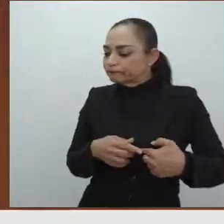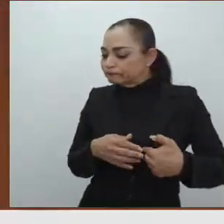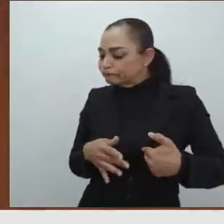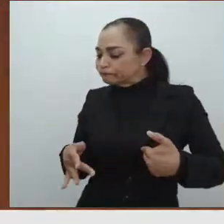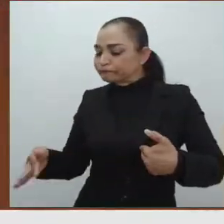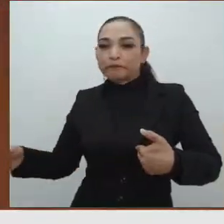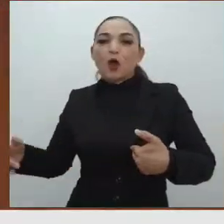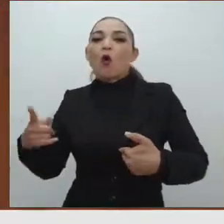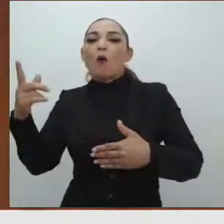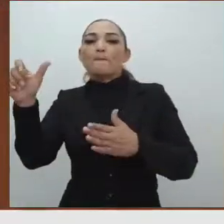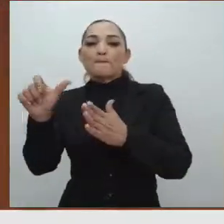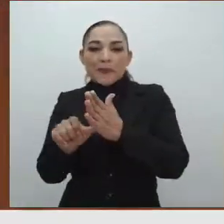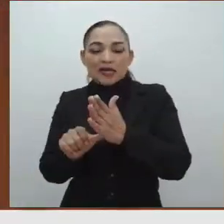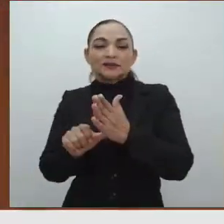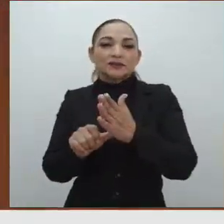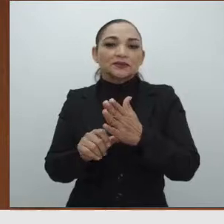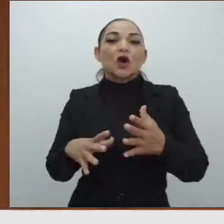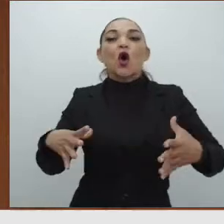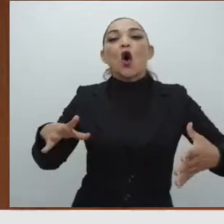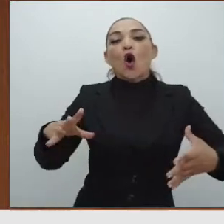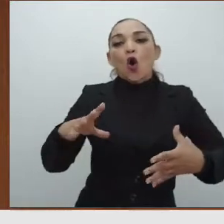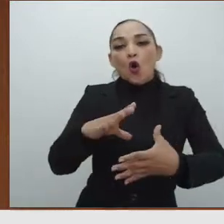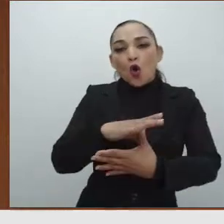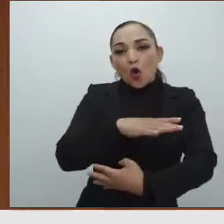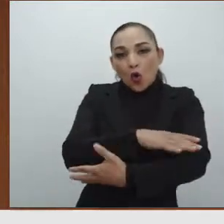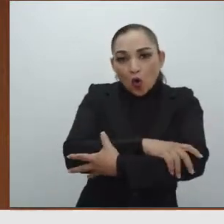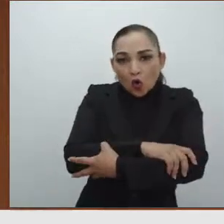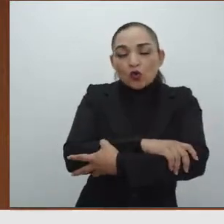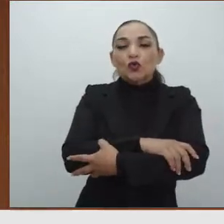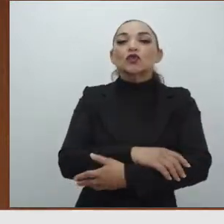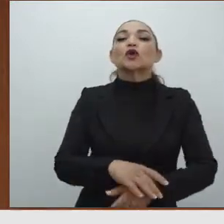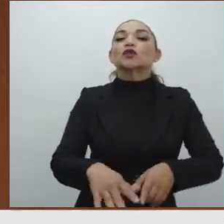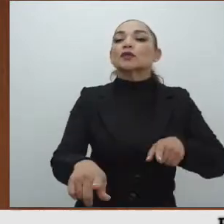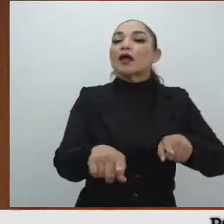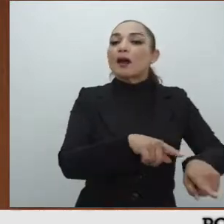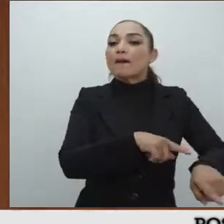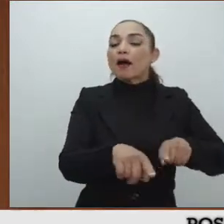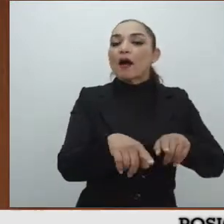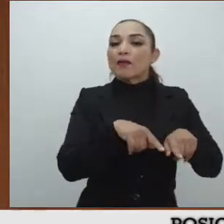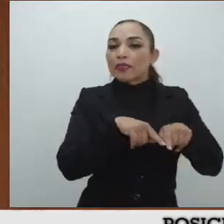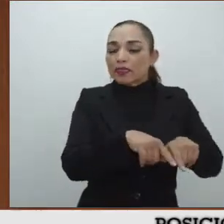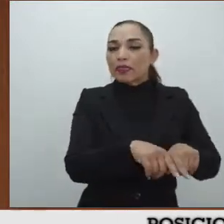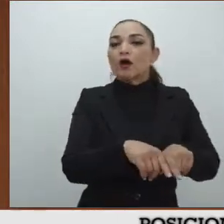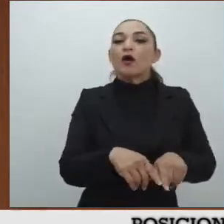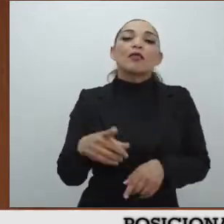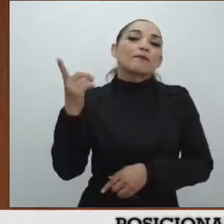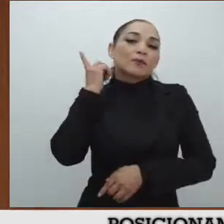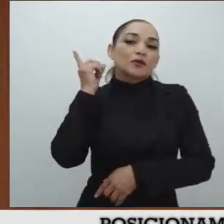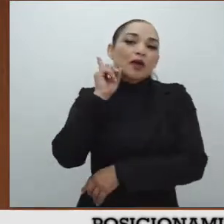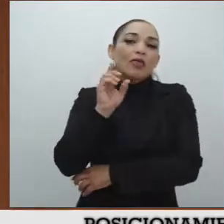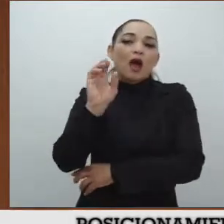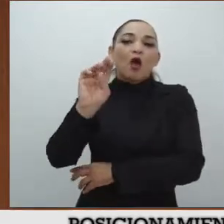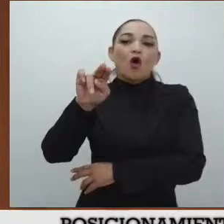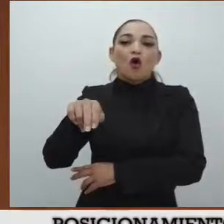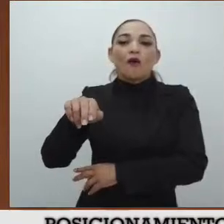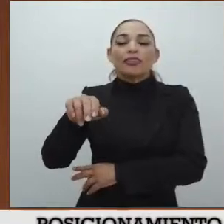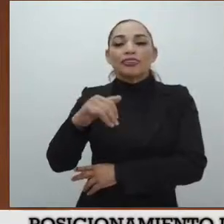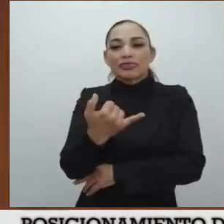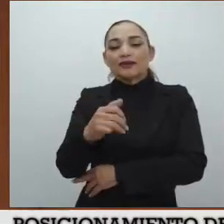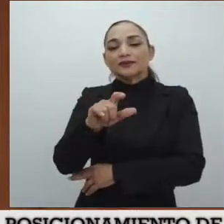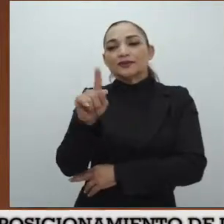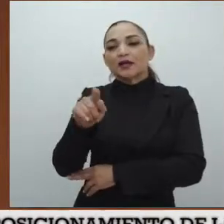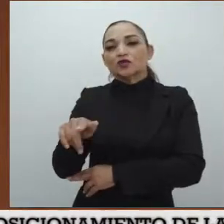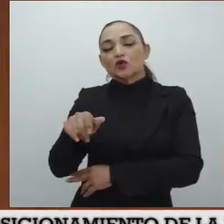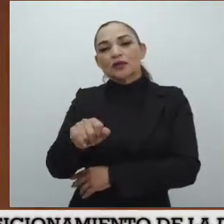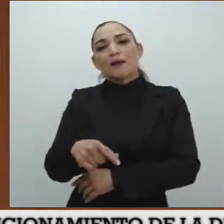Connie Zazueta, que también pertenece al distrito, trabajando por el bien de los niños y las niñas